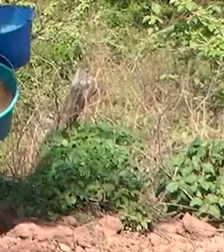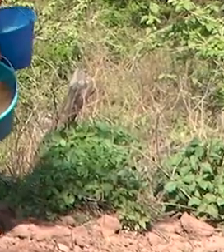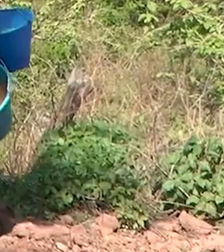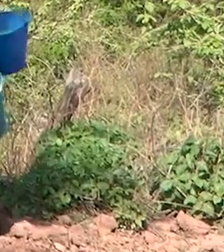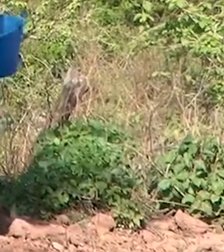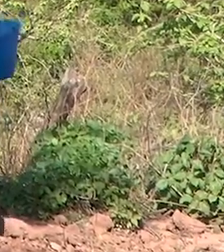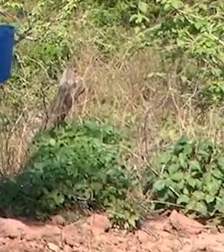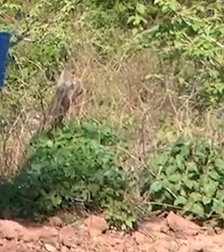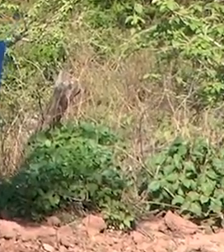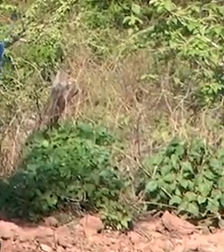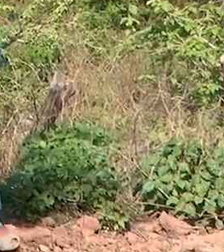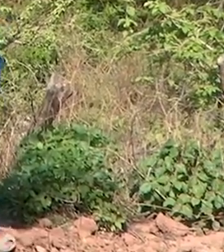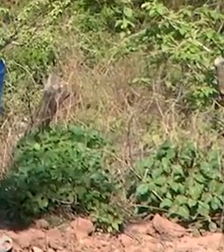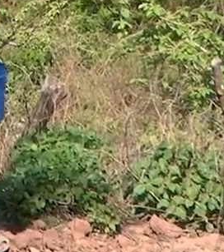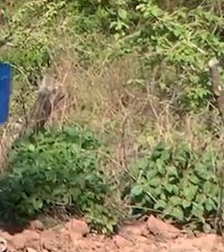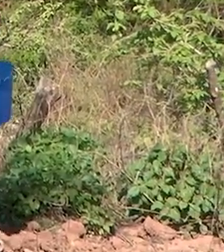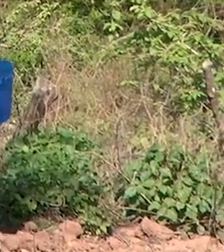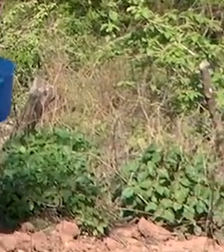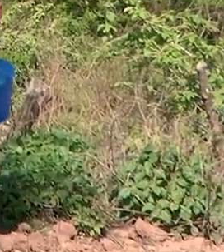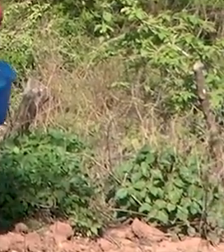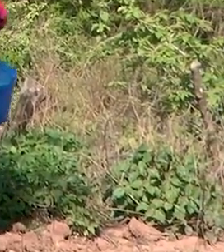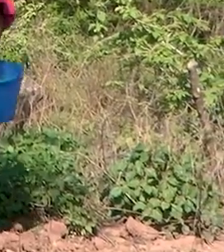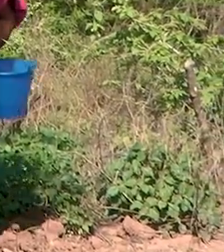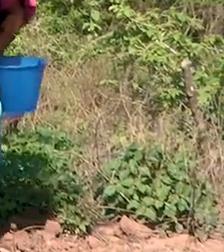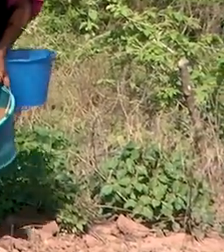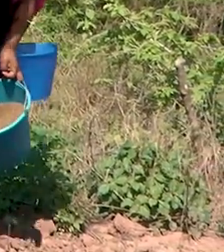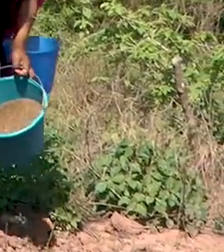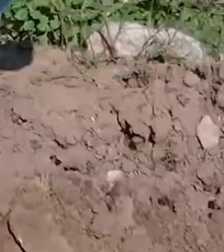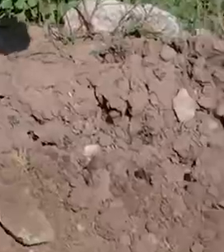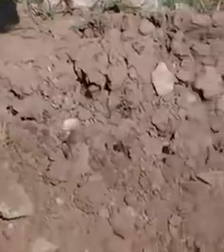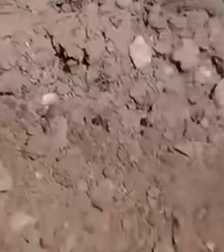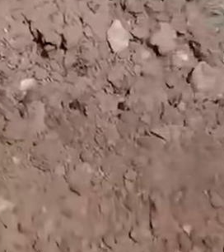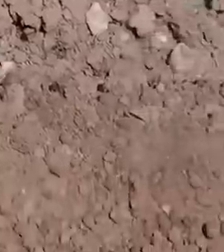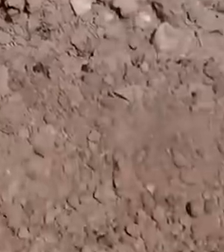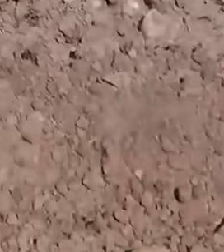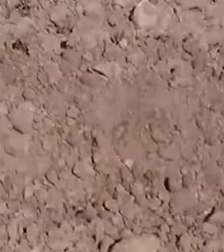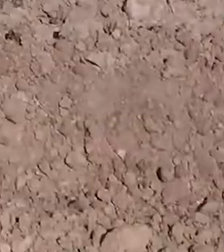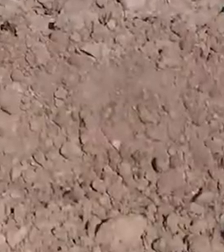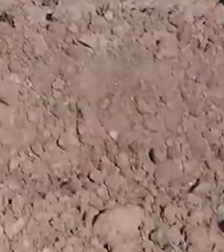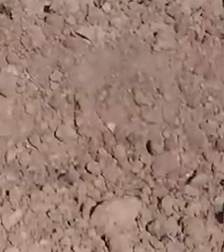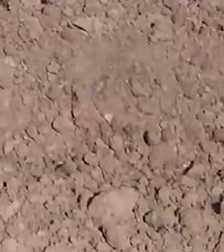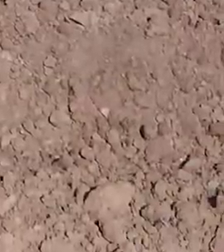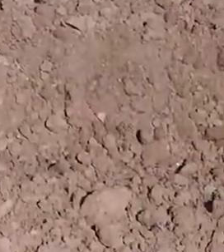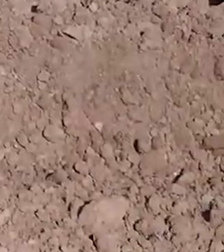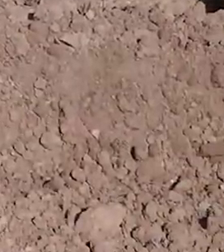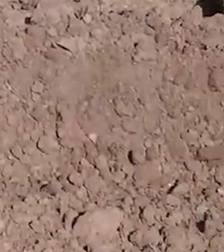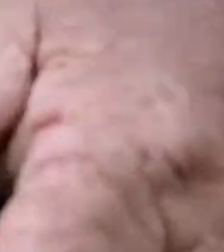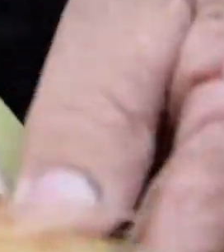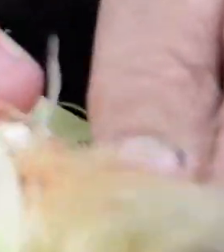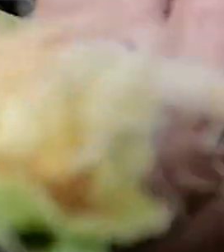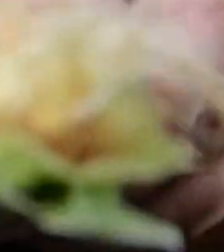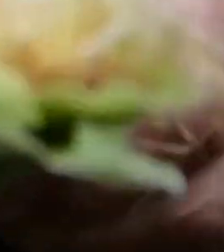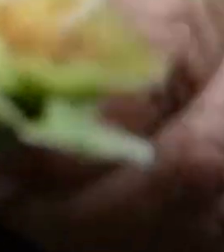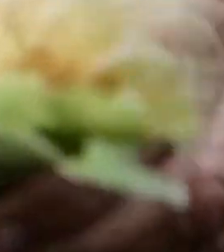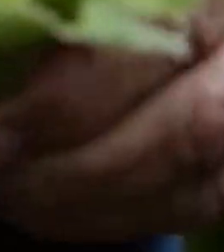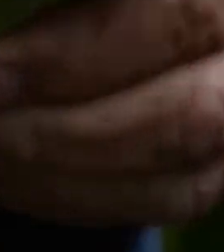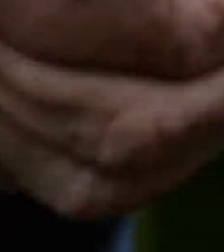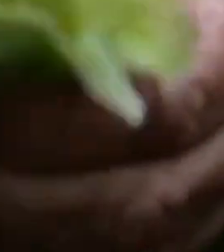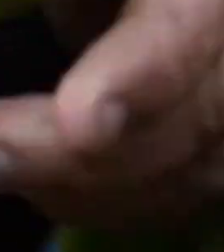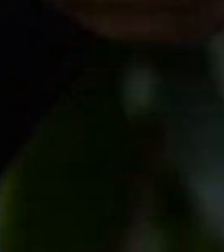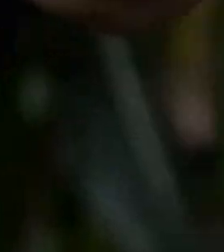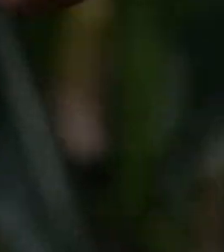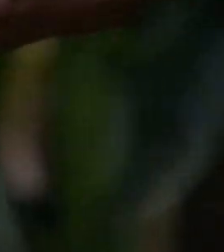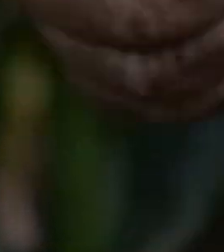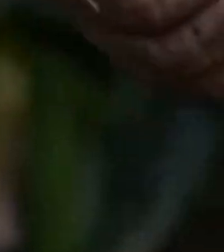400,000 sembradoras y sembradores. Entonces, eso puede ayudar